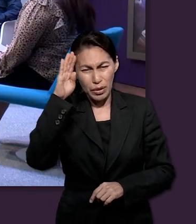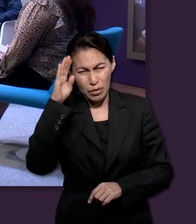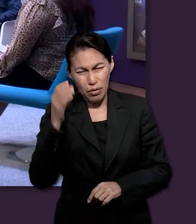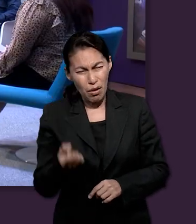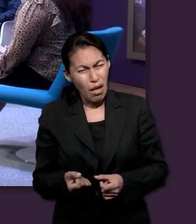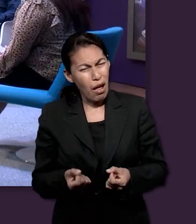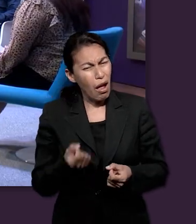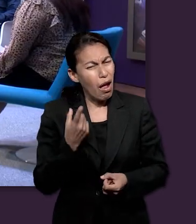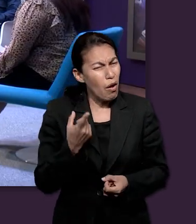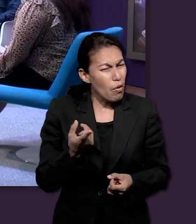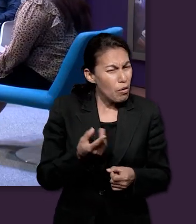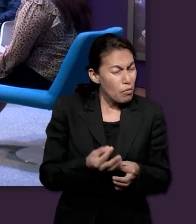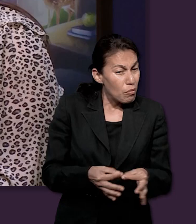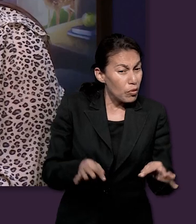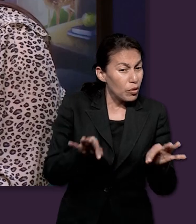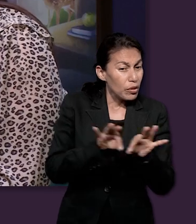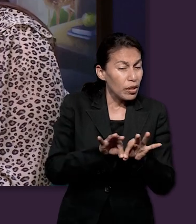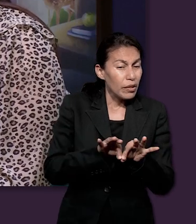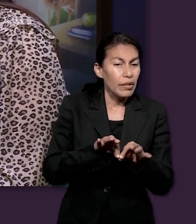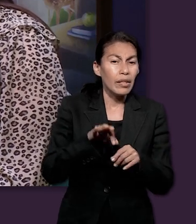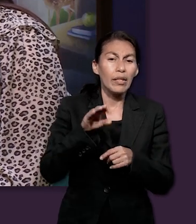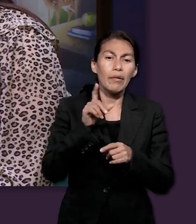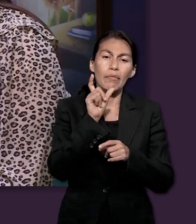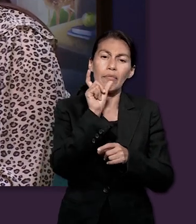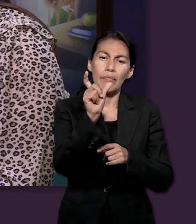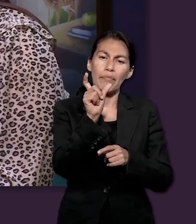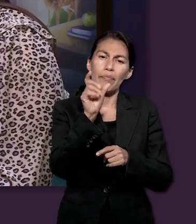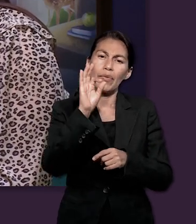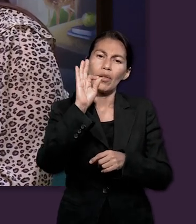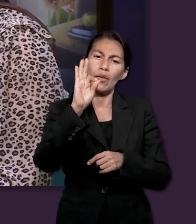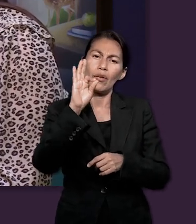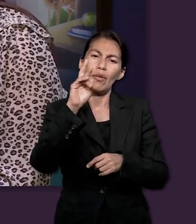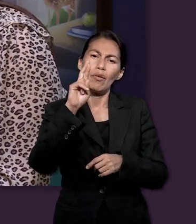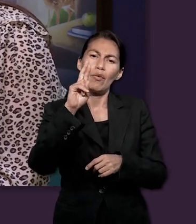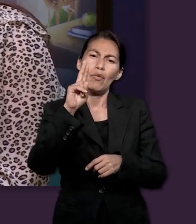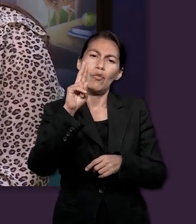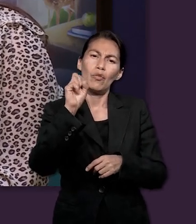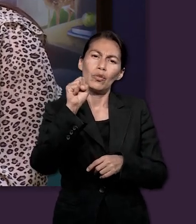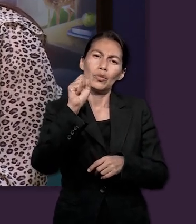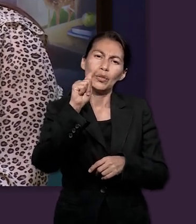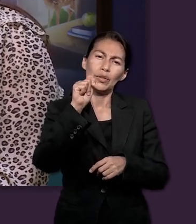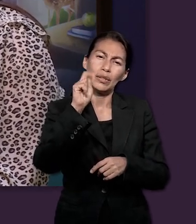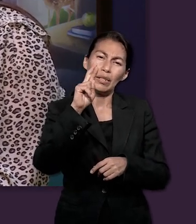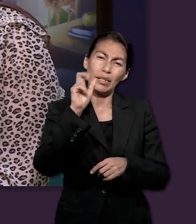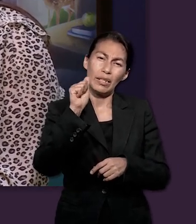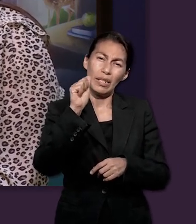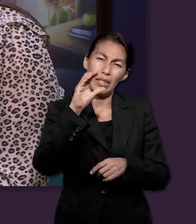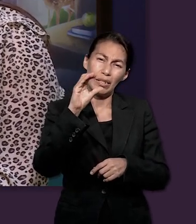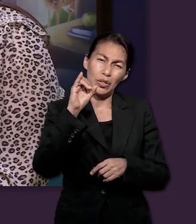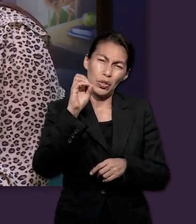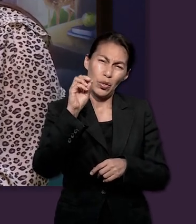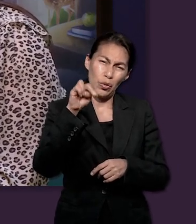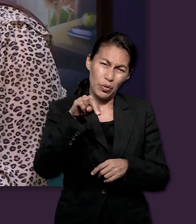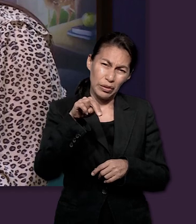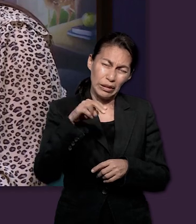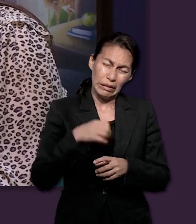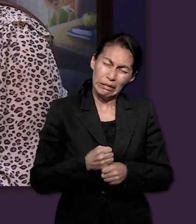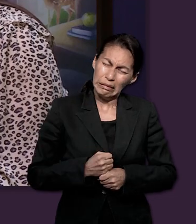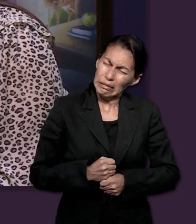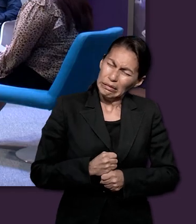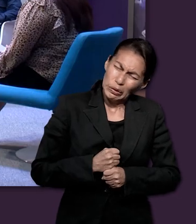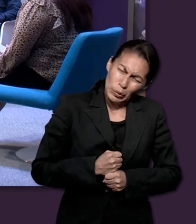una parte importante de esto es la palabra frustración. Cuando suceden ese tipo de cosas,